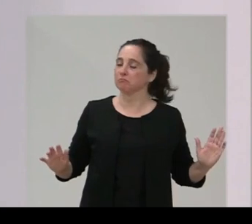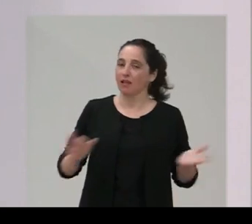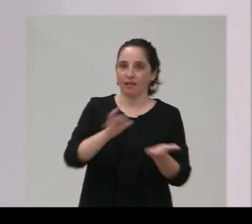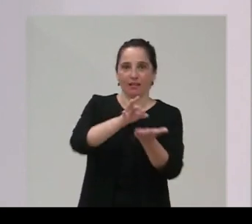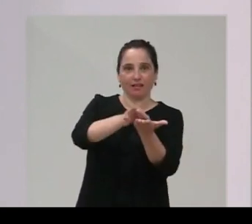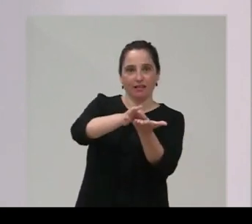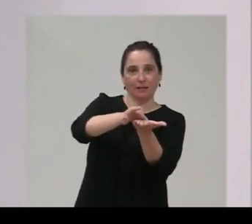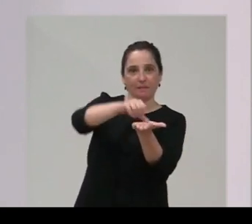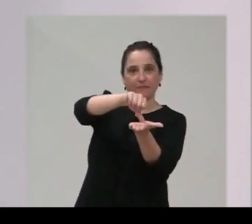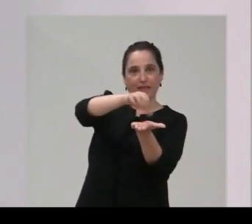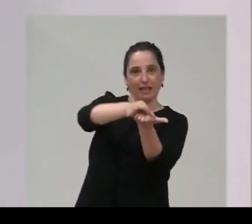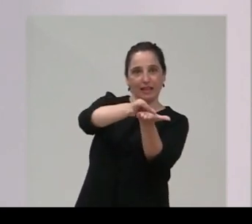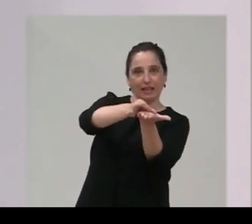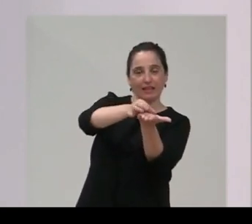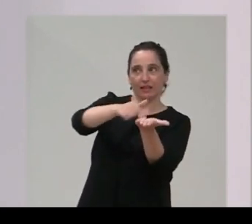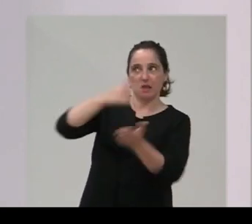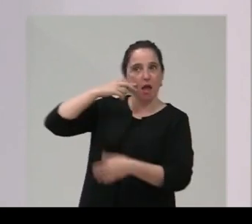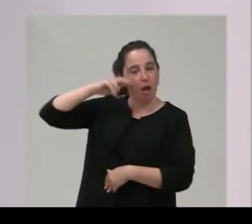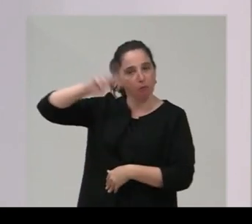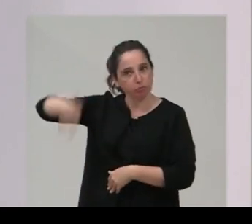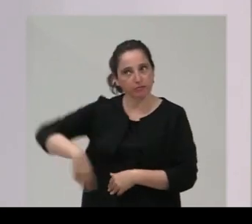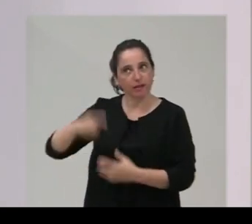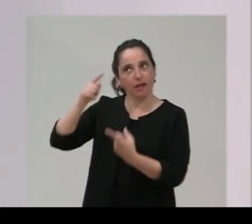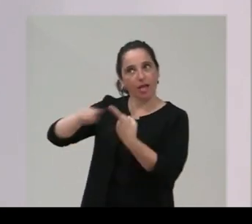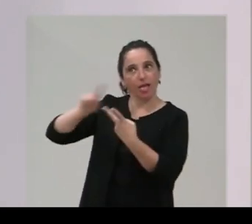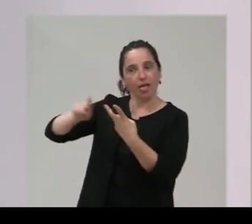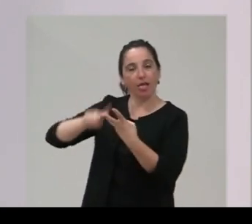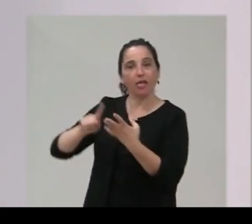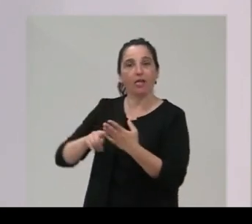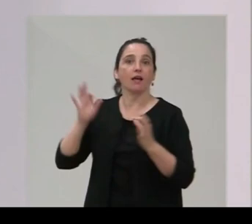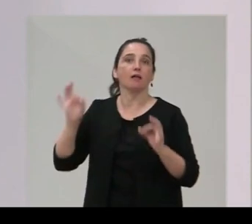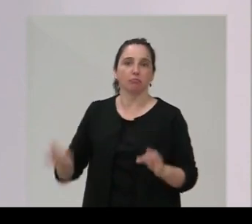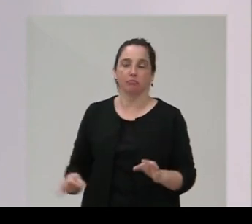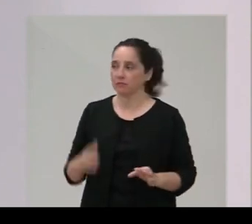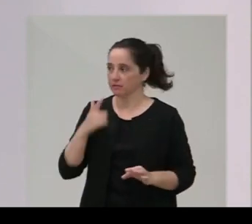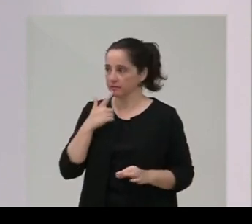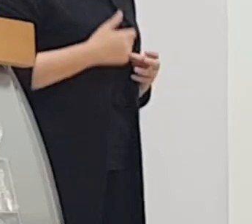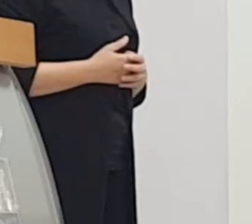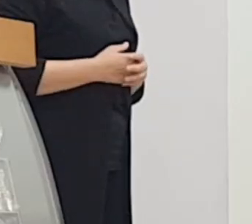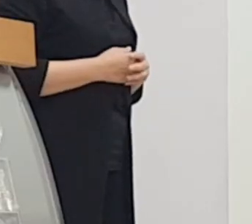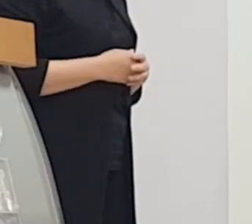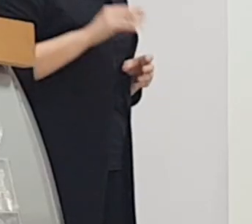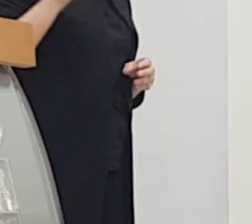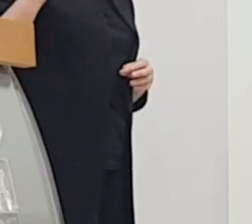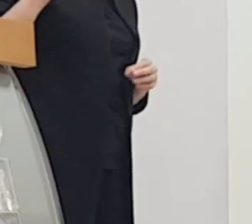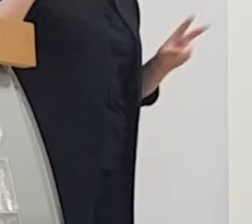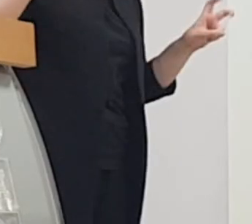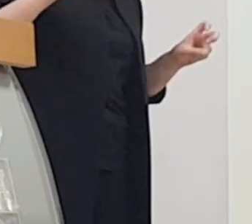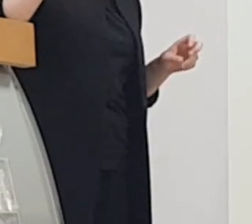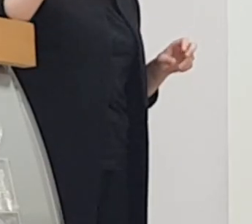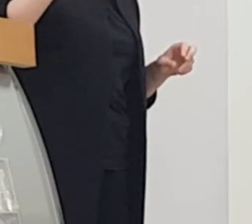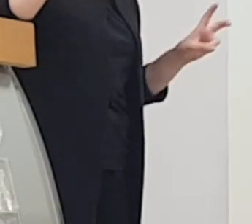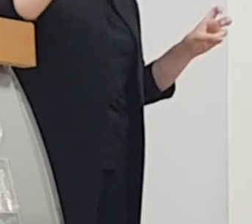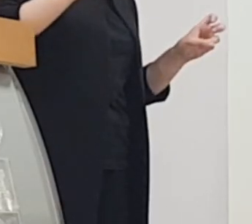tangible y medible medir esa carta de capitalidad por áreas que es lo que hemos hecho uno de los